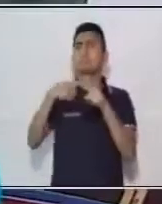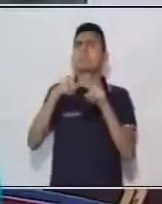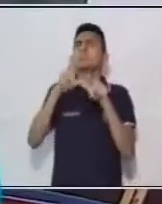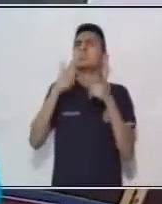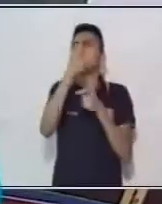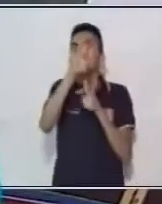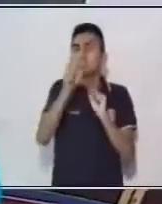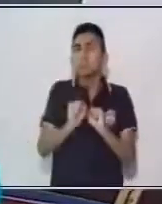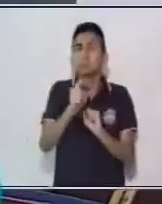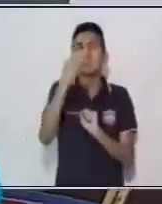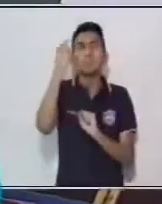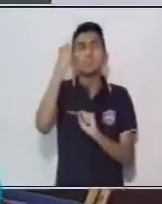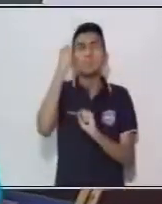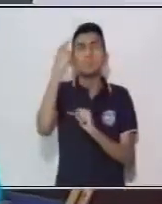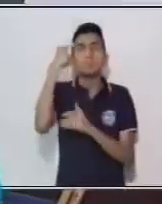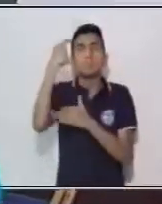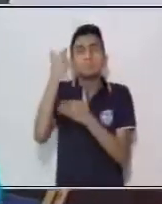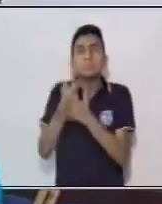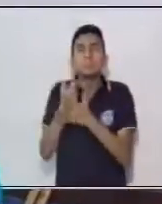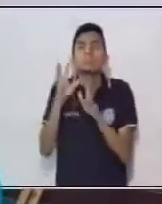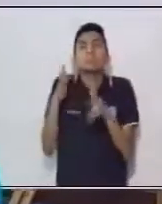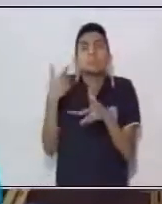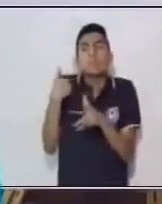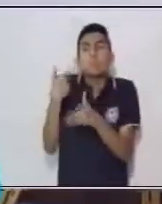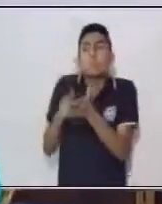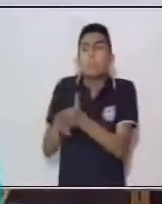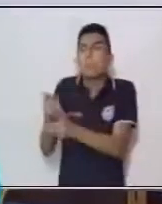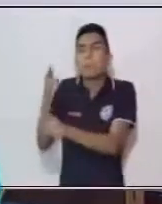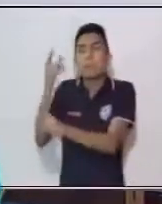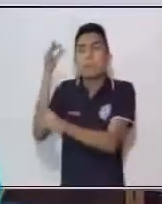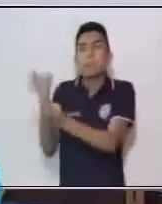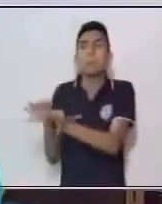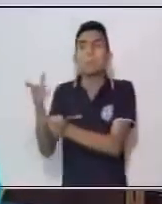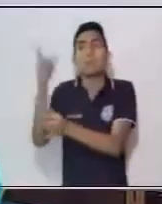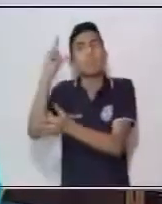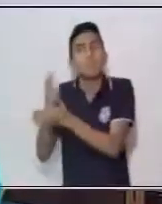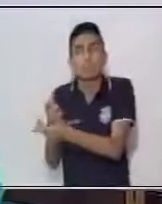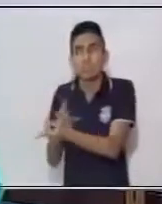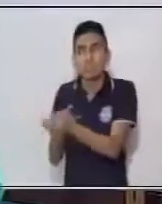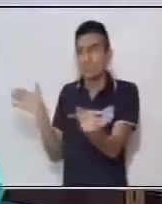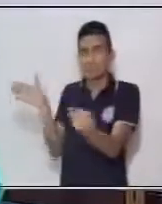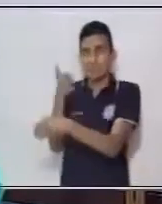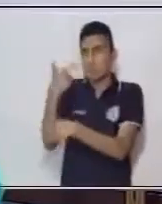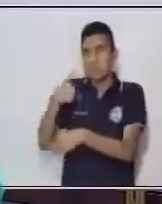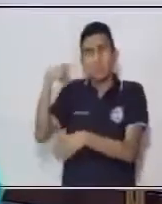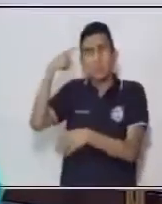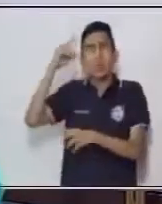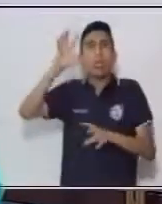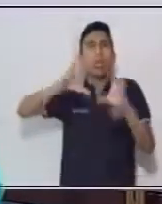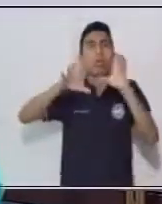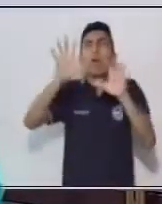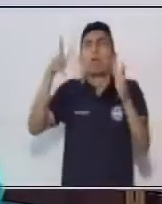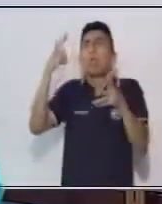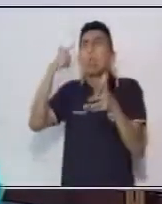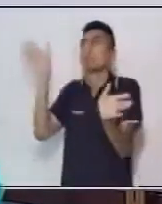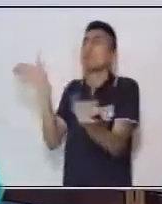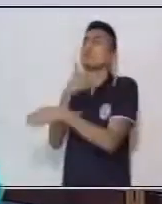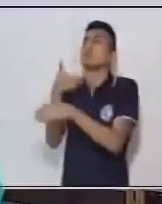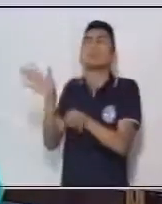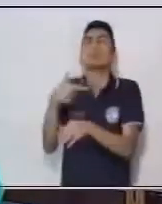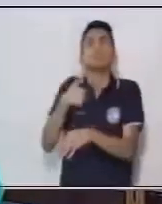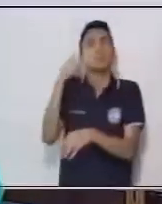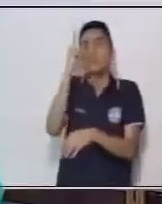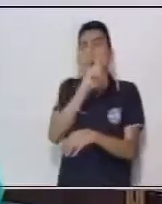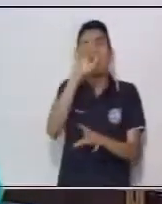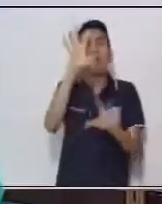podemos creer lo que está sucediendo en este relato? Porque ahora ya no hay dinosaurios, o cómo puede despertar y el dinosaurio todavía está ahí.